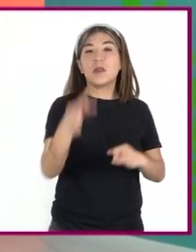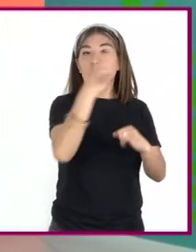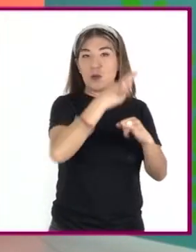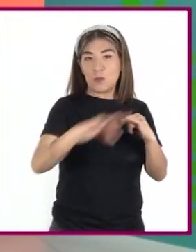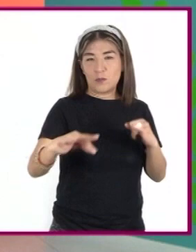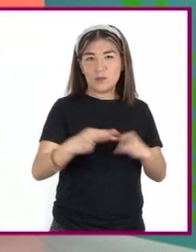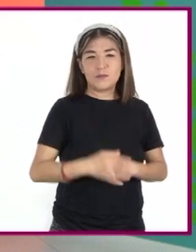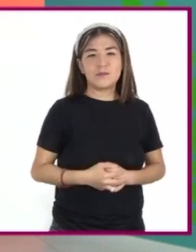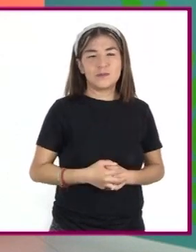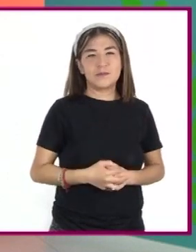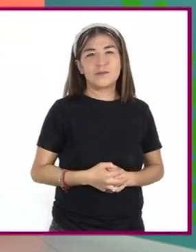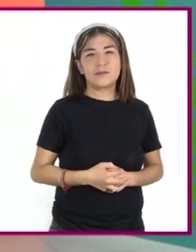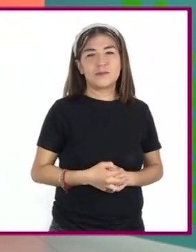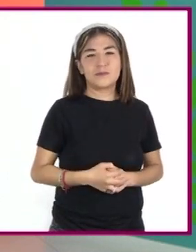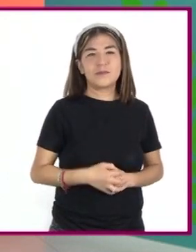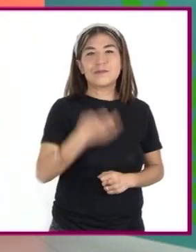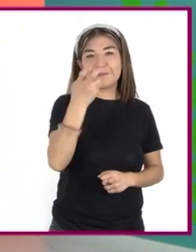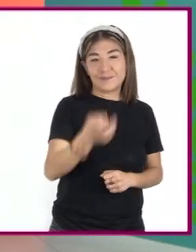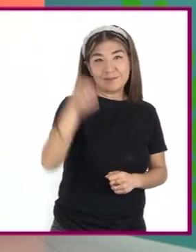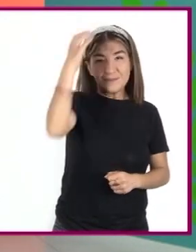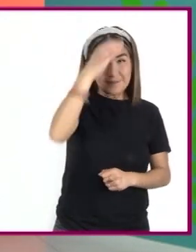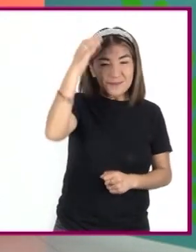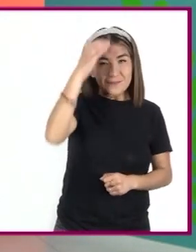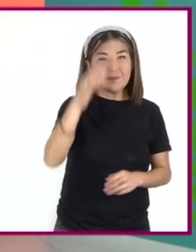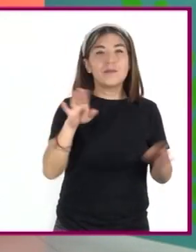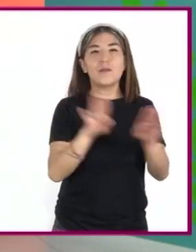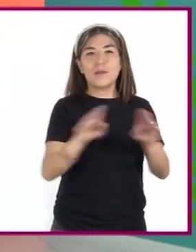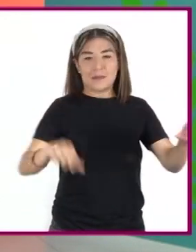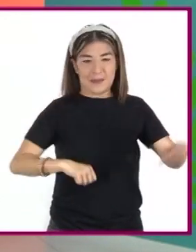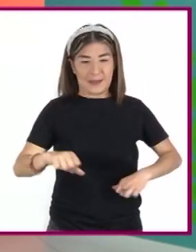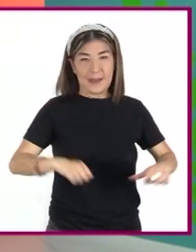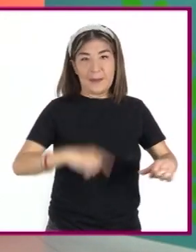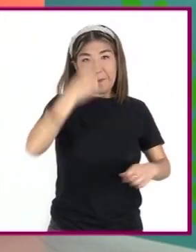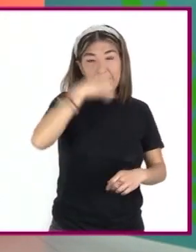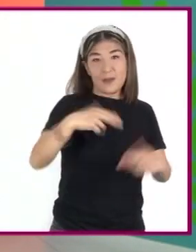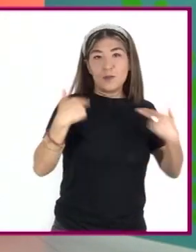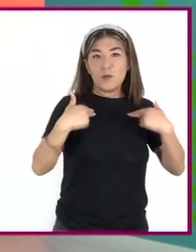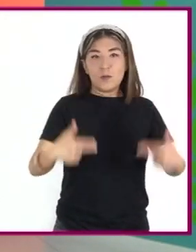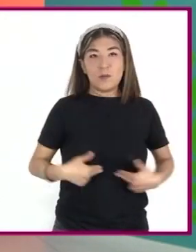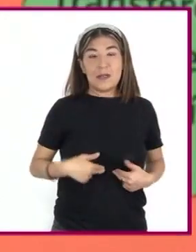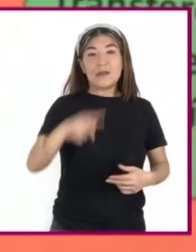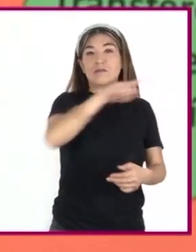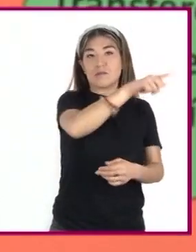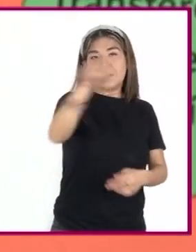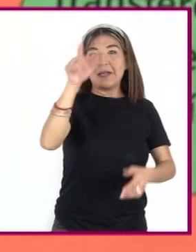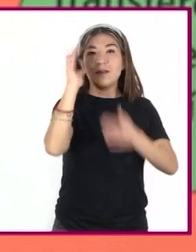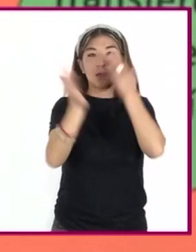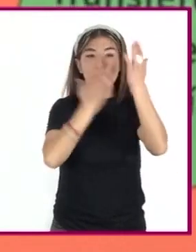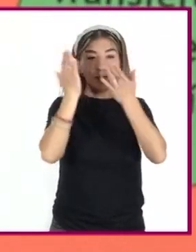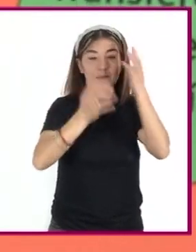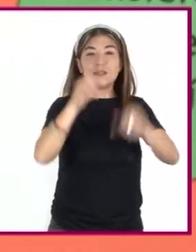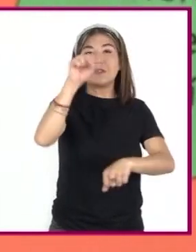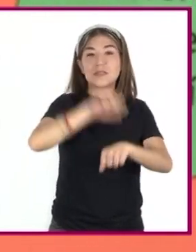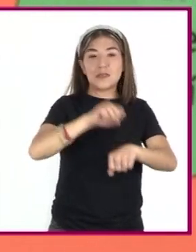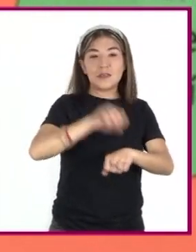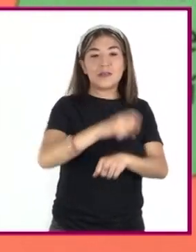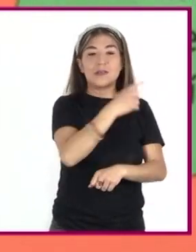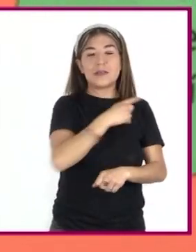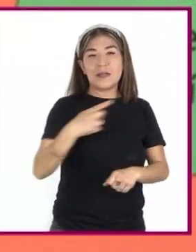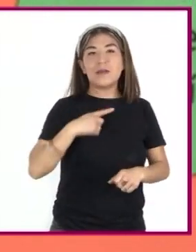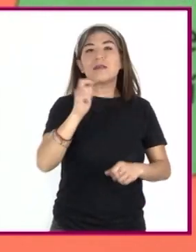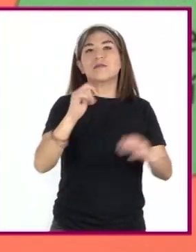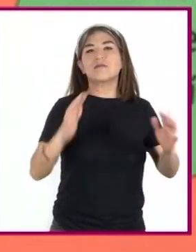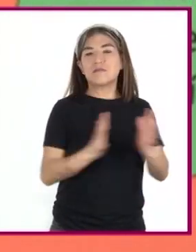Finalmente, considerando que la ciencia es una actividad humana y que como estudiantes de secundaria participan en